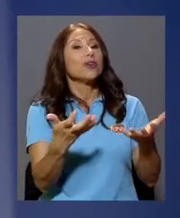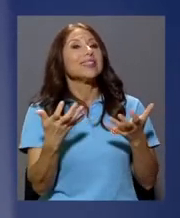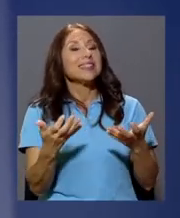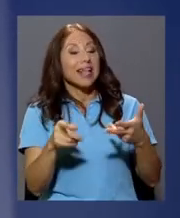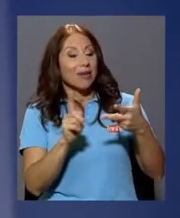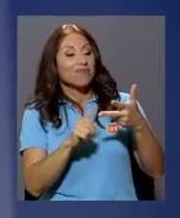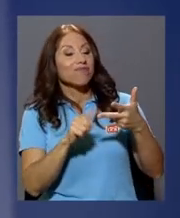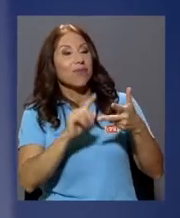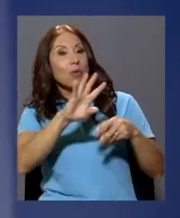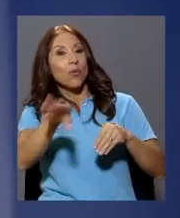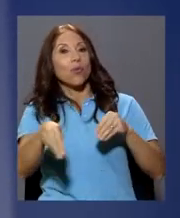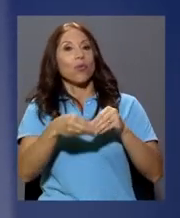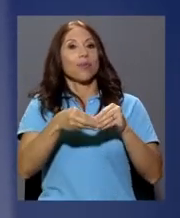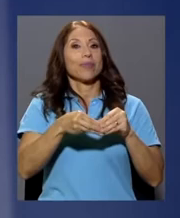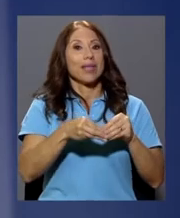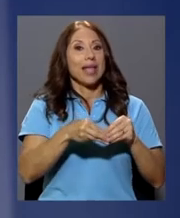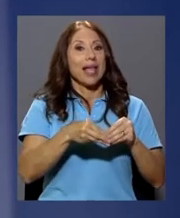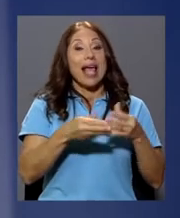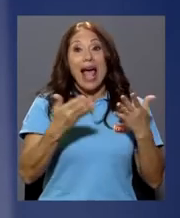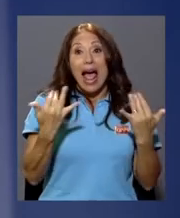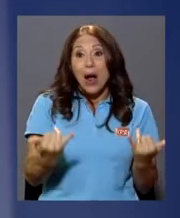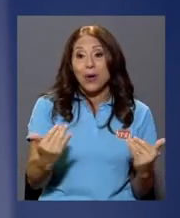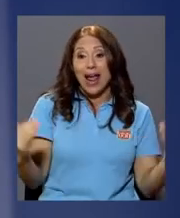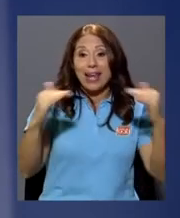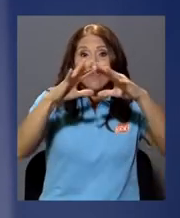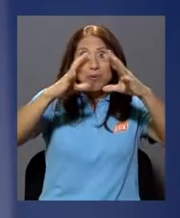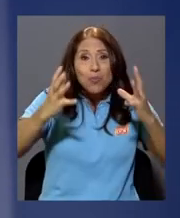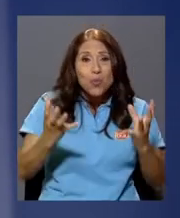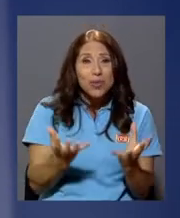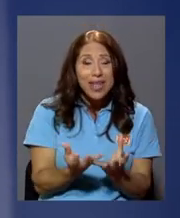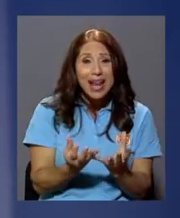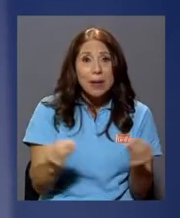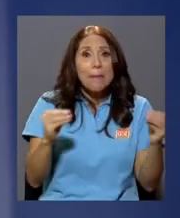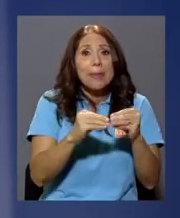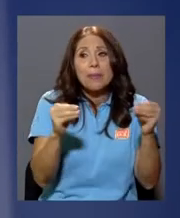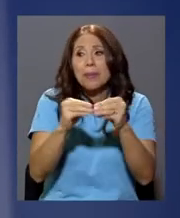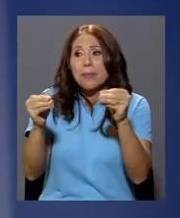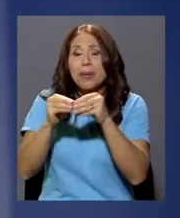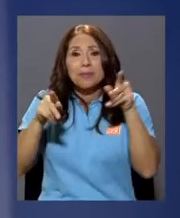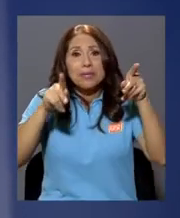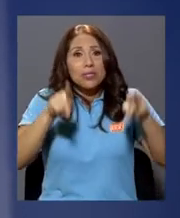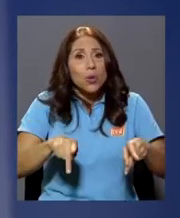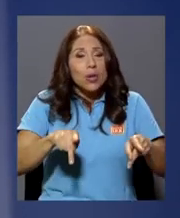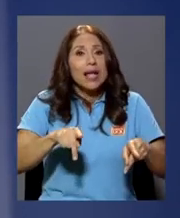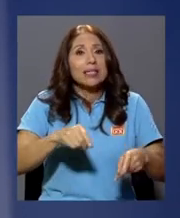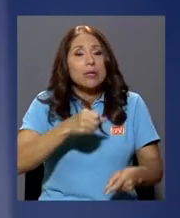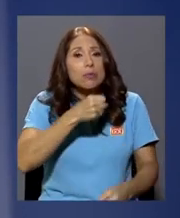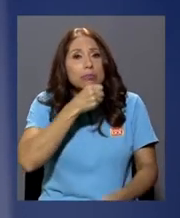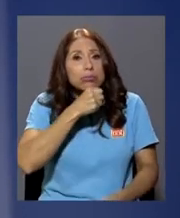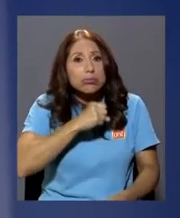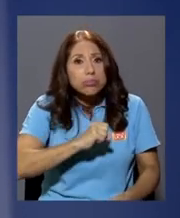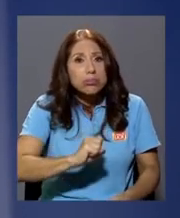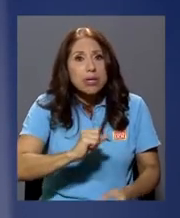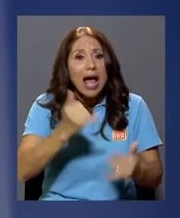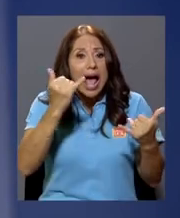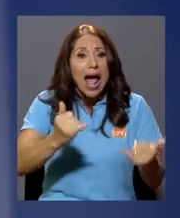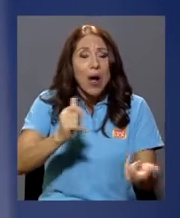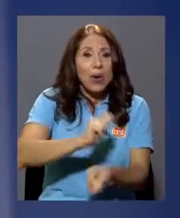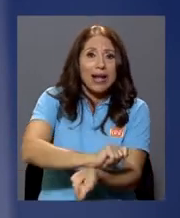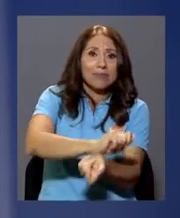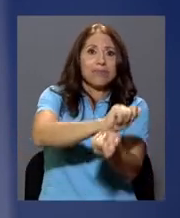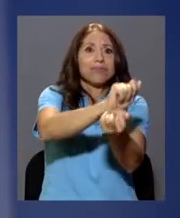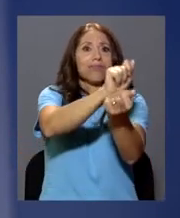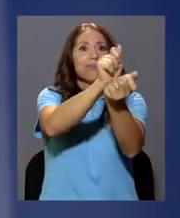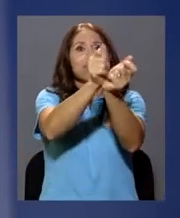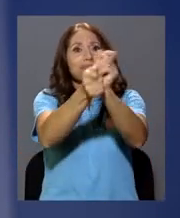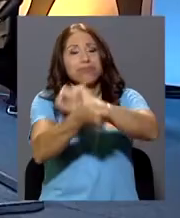otro elemento, la demografía de la vejez a nivel mundial va de pasar de una pirámide a una copa